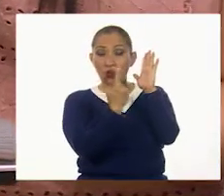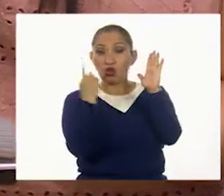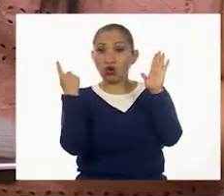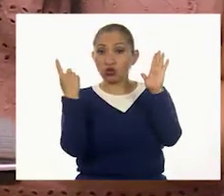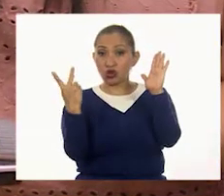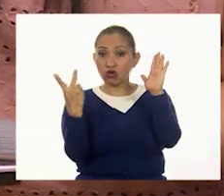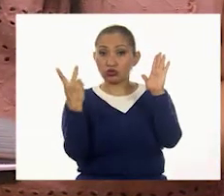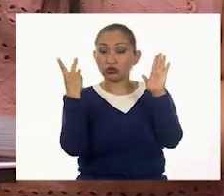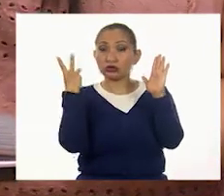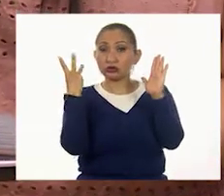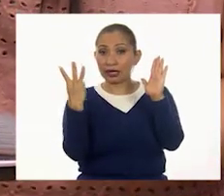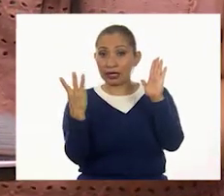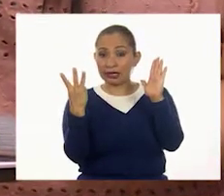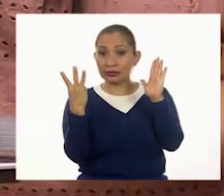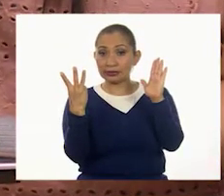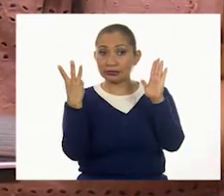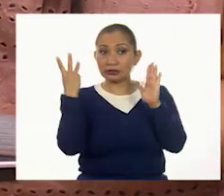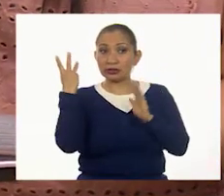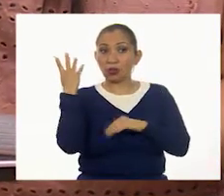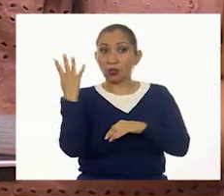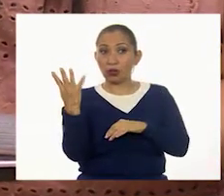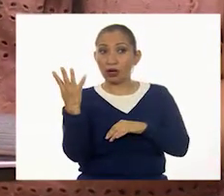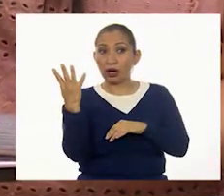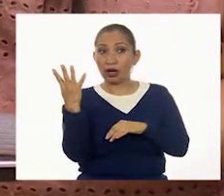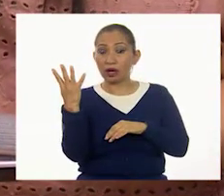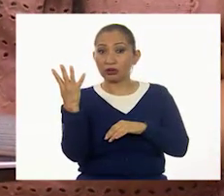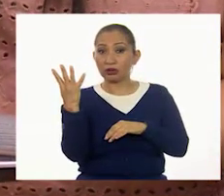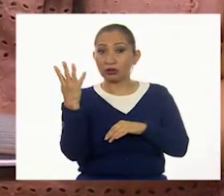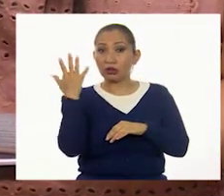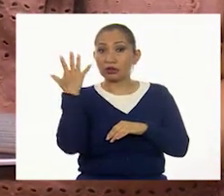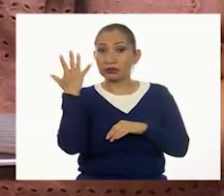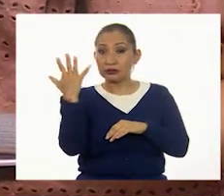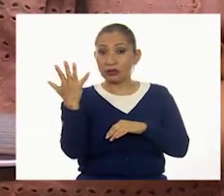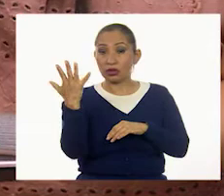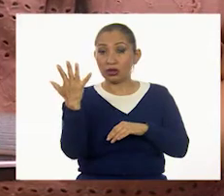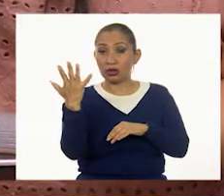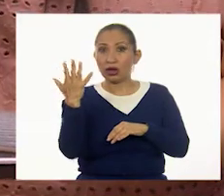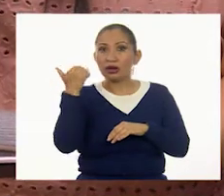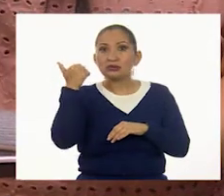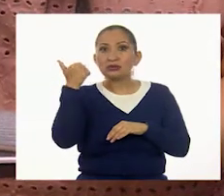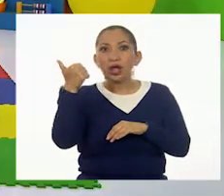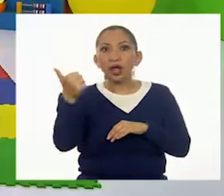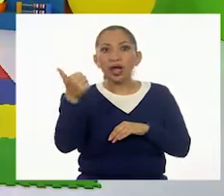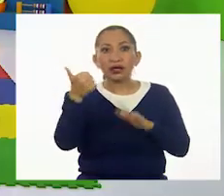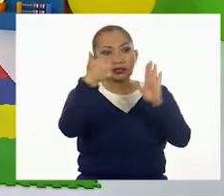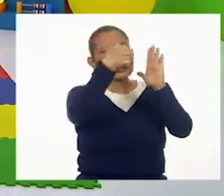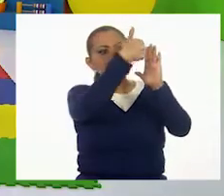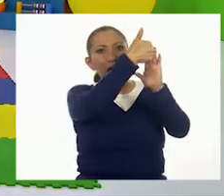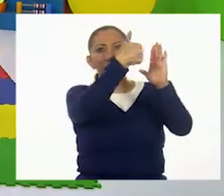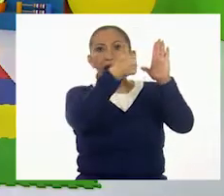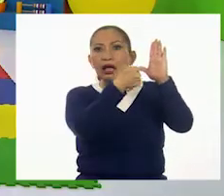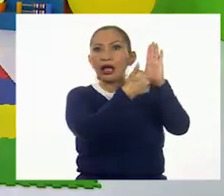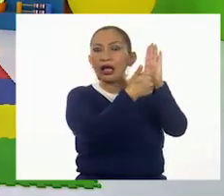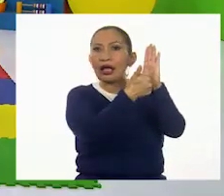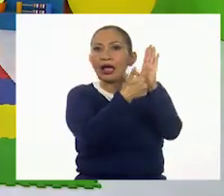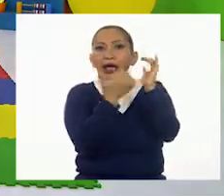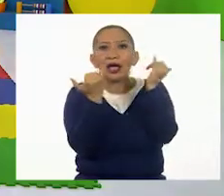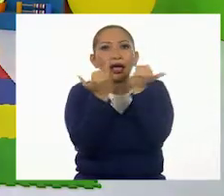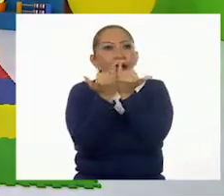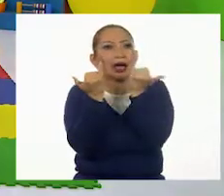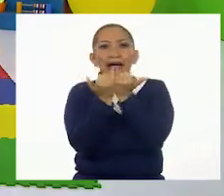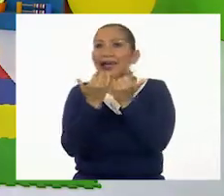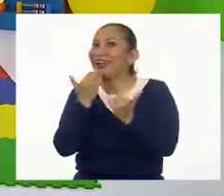Uno, dos, tres, cuatro, cinco, seis.